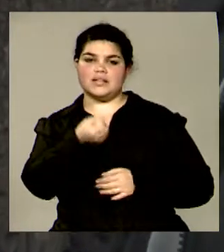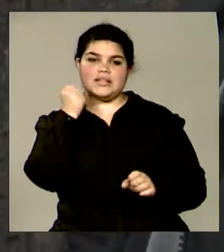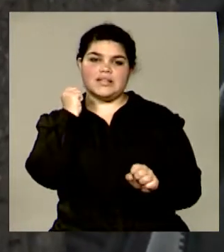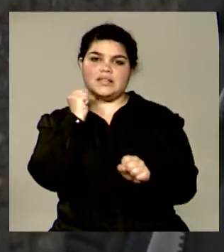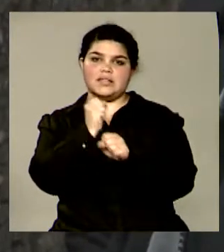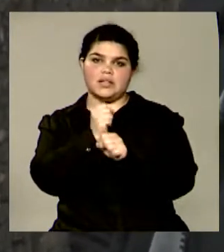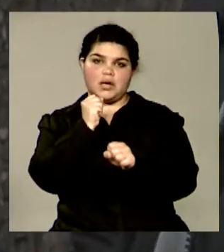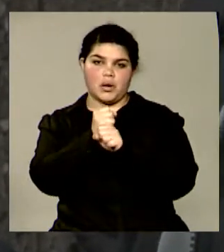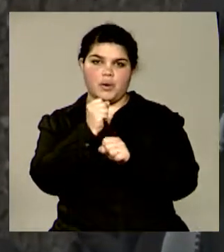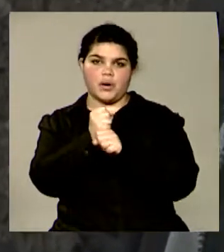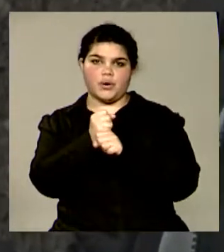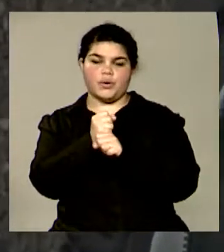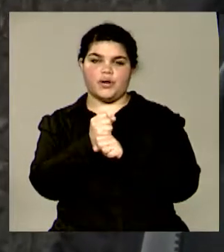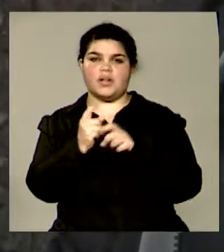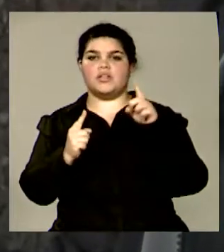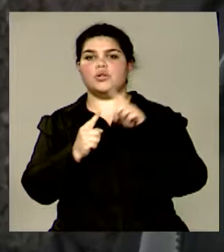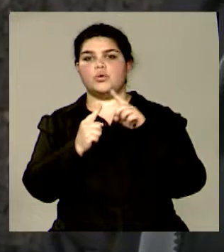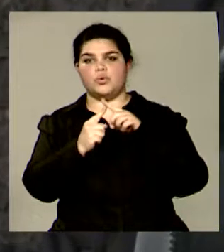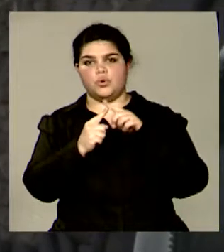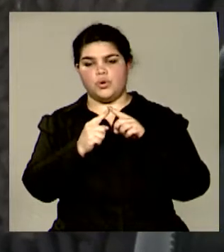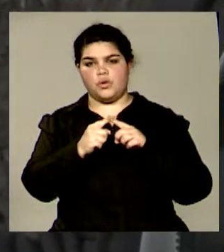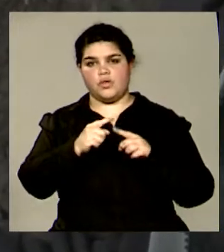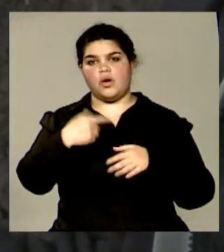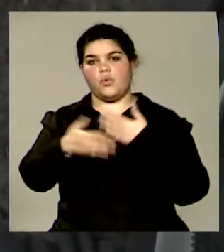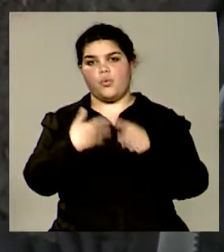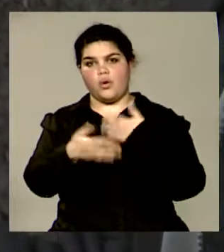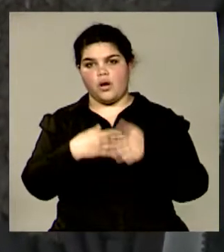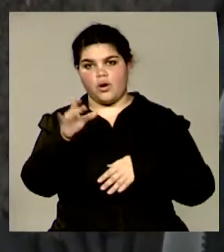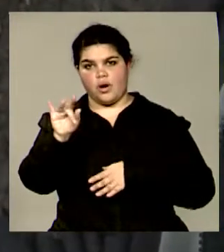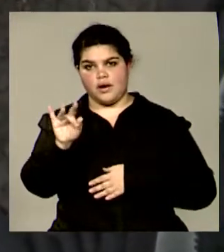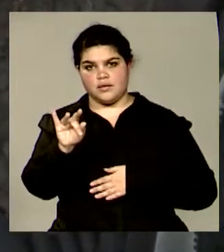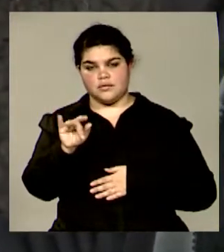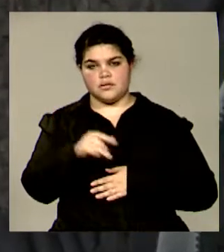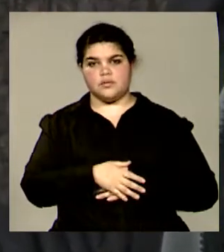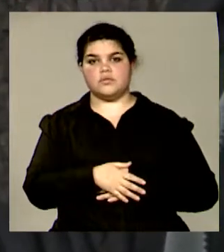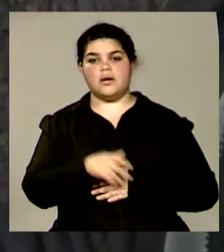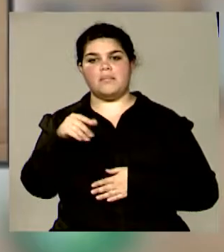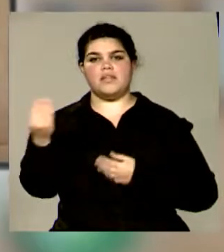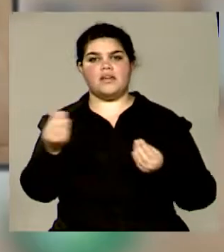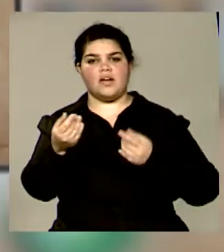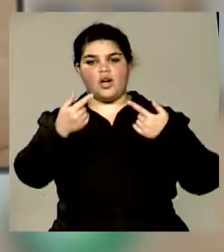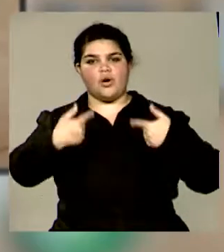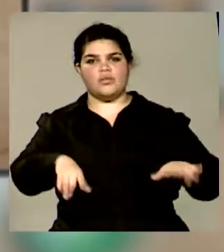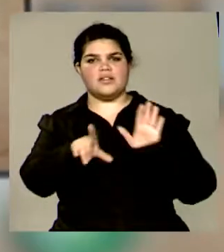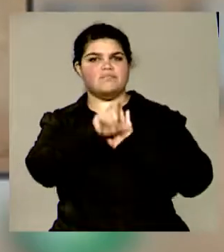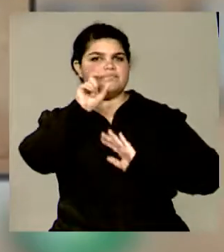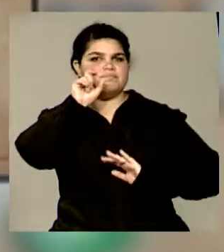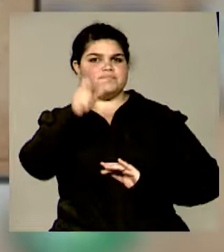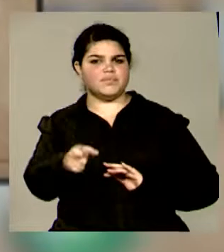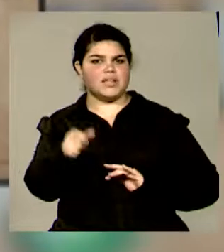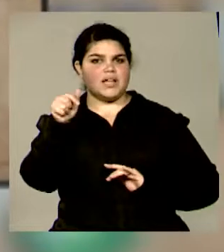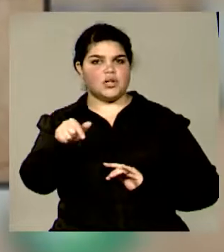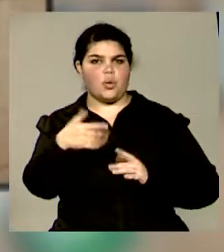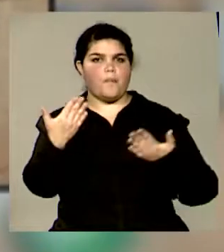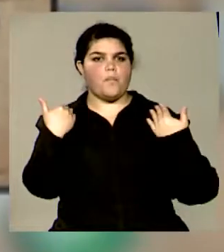tener el Instituto de Juegos y Casinos en relación a organizaciones criminales que pueden utilizar su